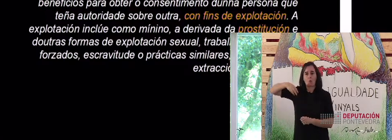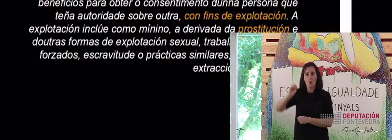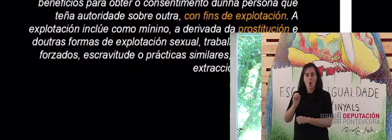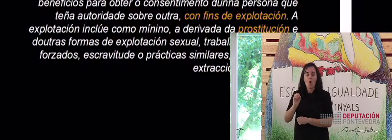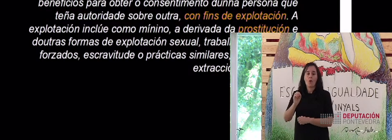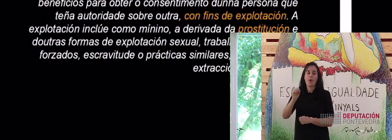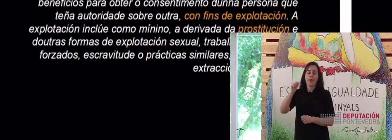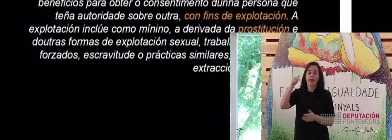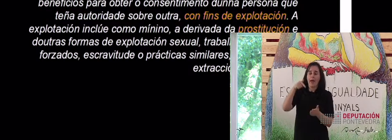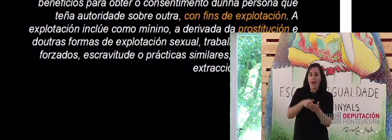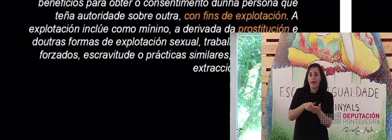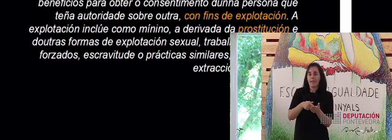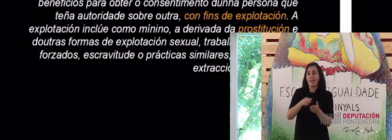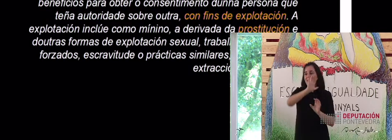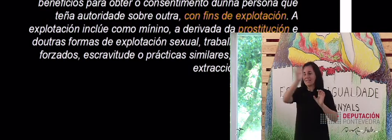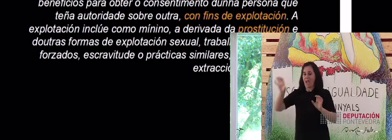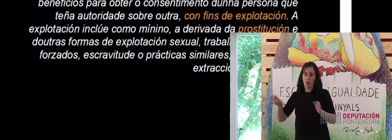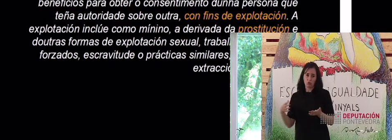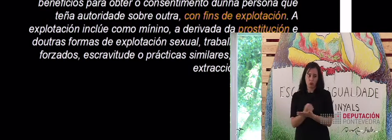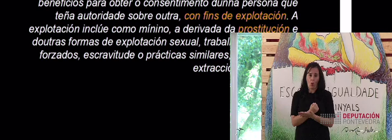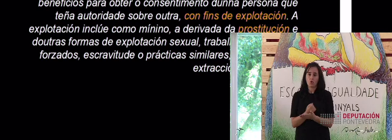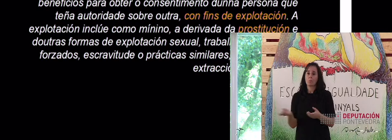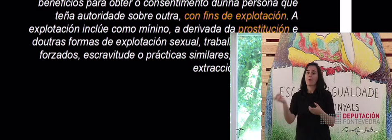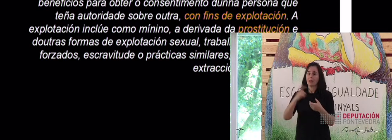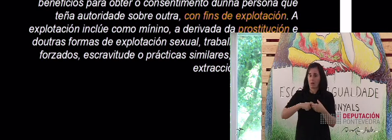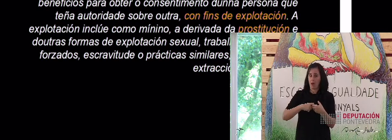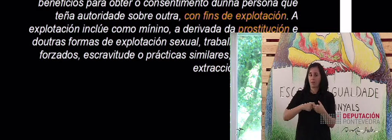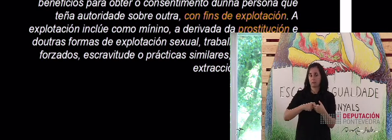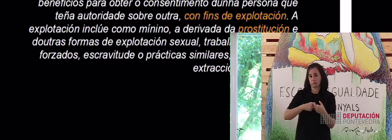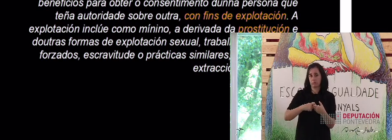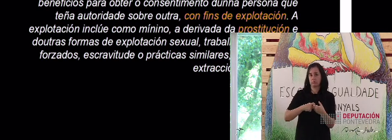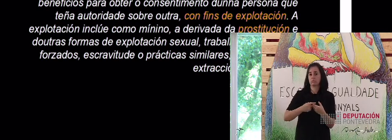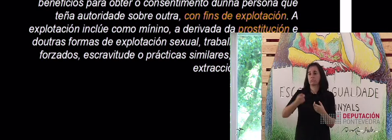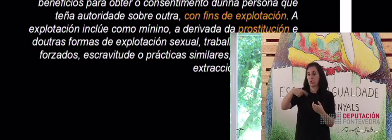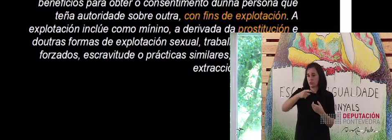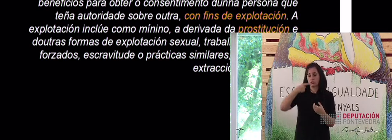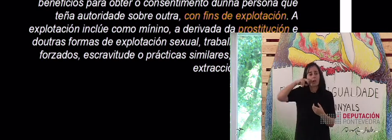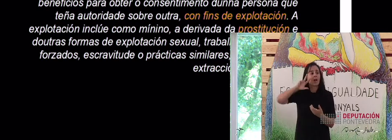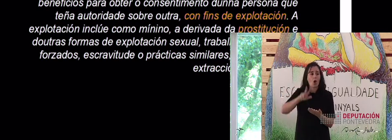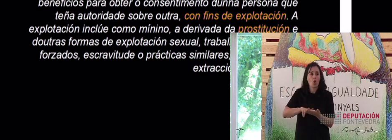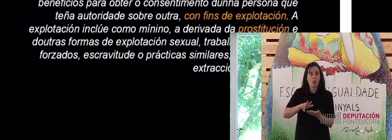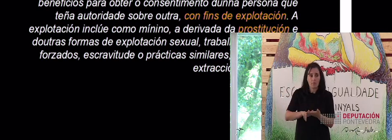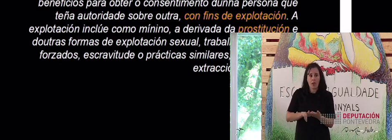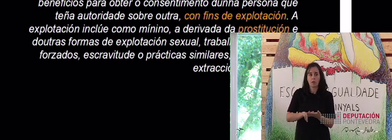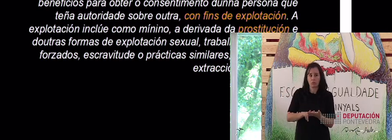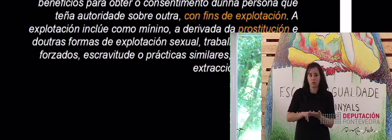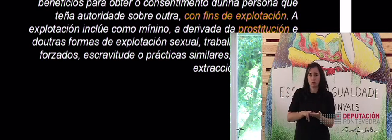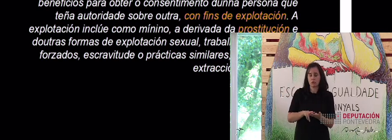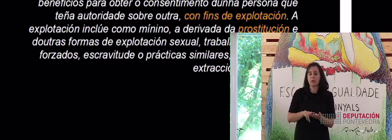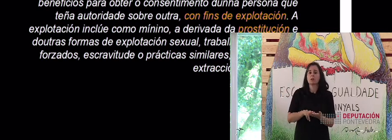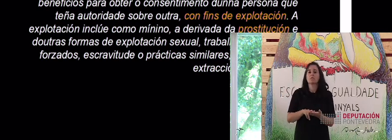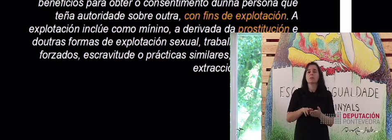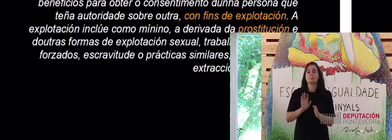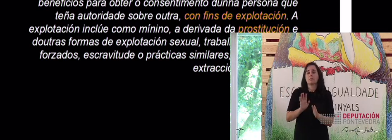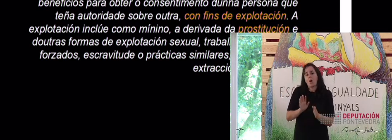que todos os Estados membros recoñecen como... Bueno, e de feito foron os que se transpuso. Básicamente, ten as súas eivas tamén.